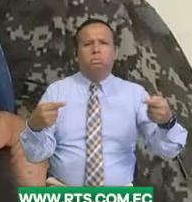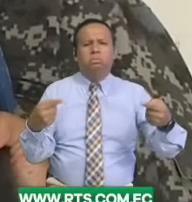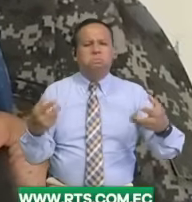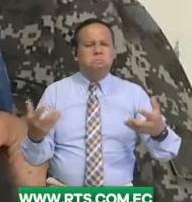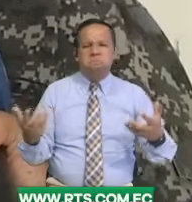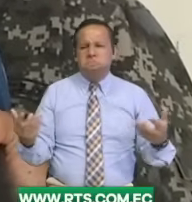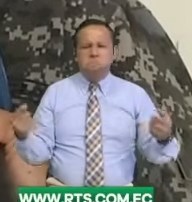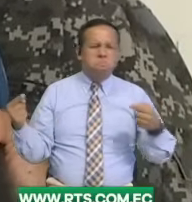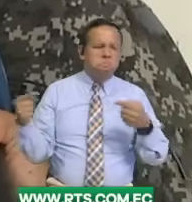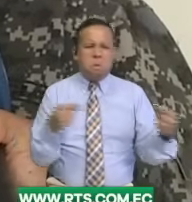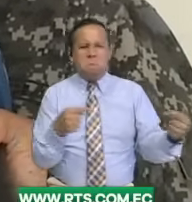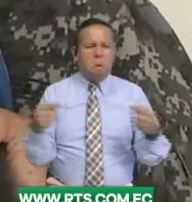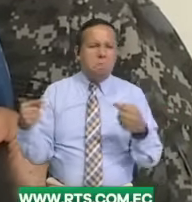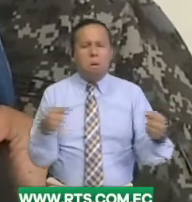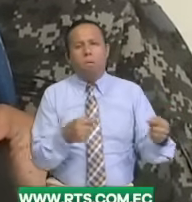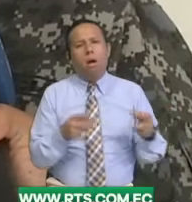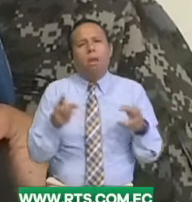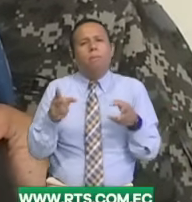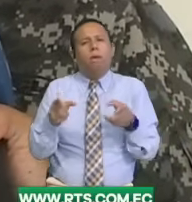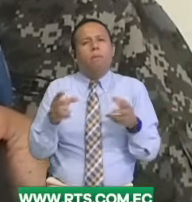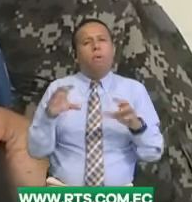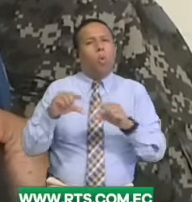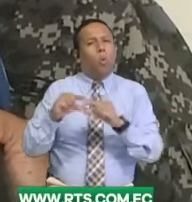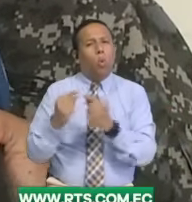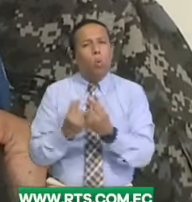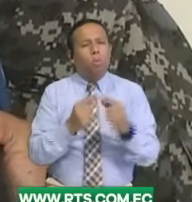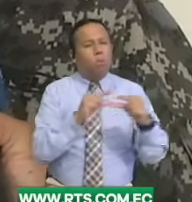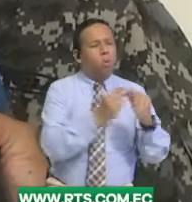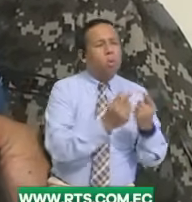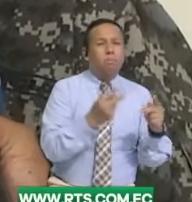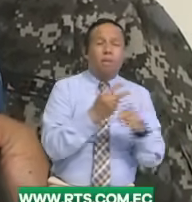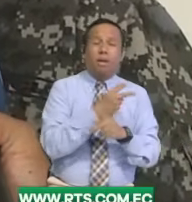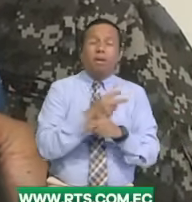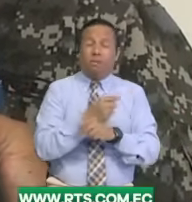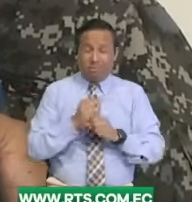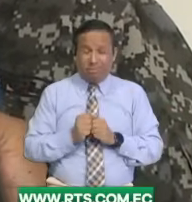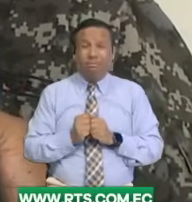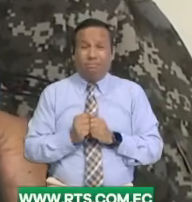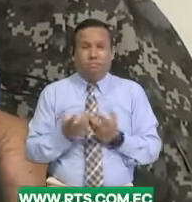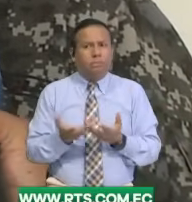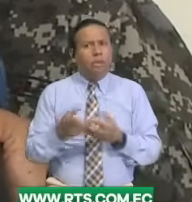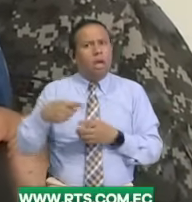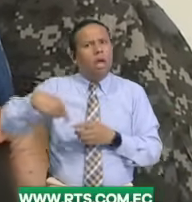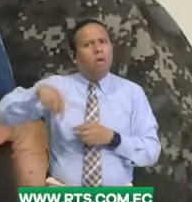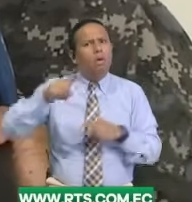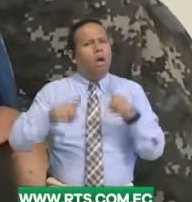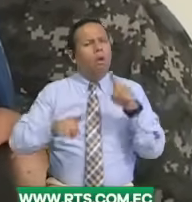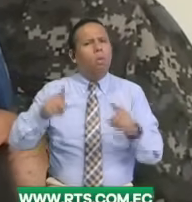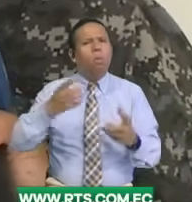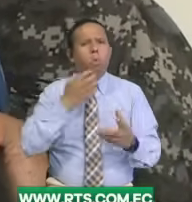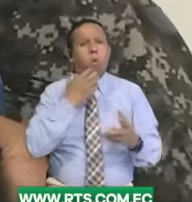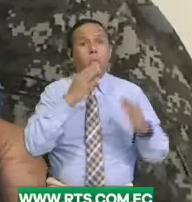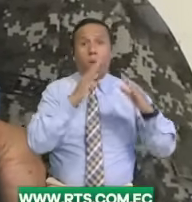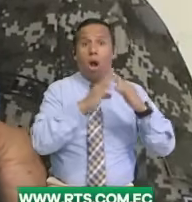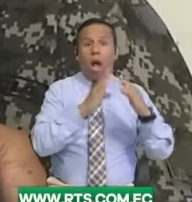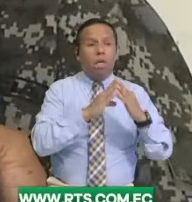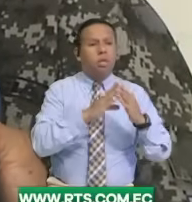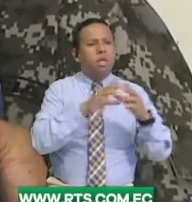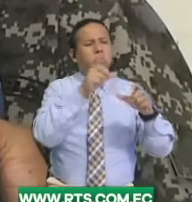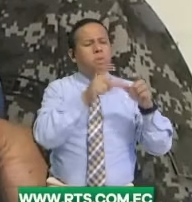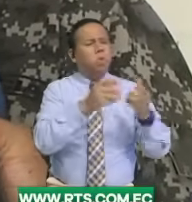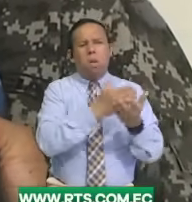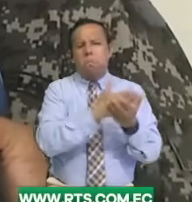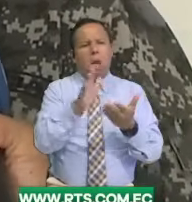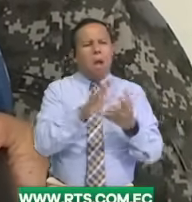se confabulan varias economías criminales, no solamente el microtráfico, también la ocupación de viviendas para que los miembros de esas organizaciones delictivas ya las